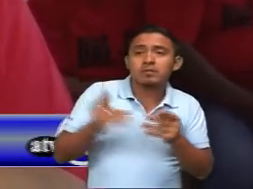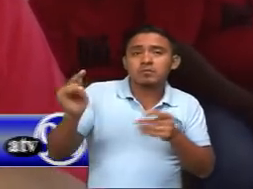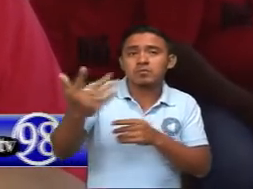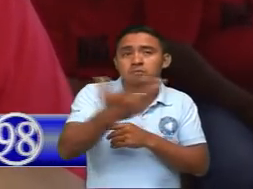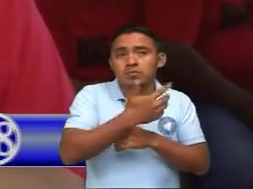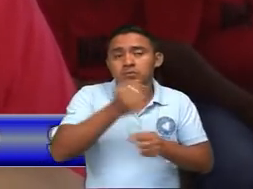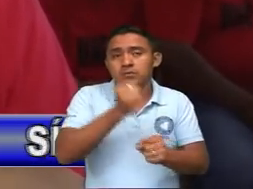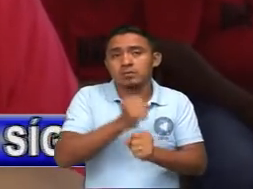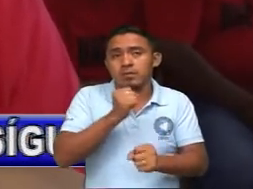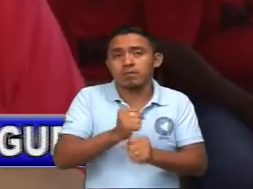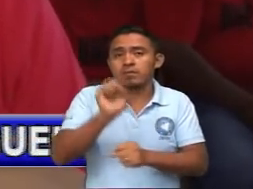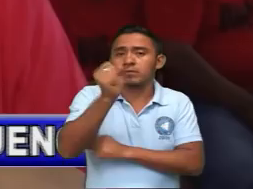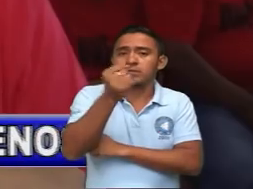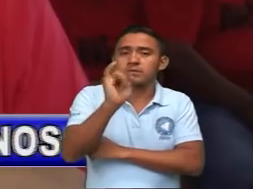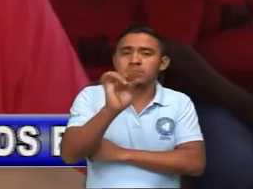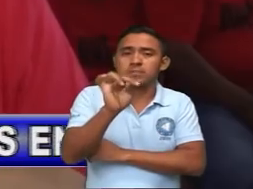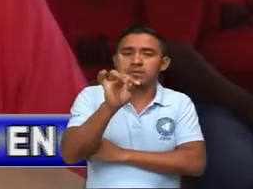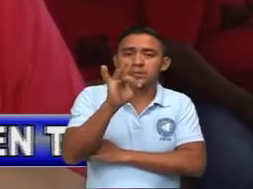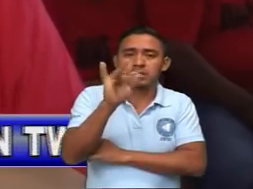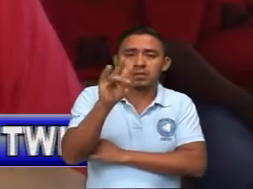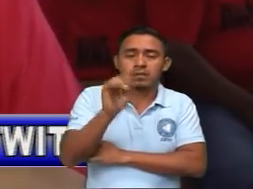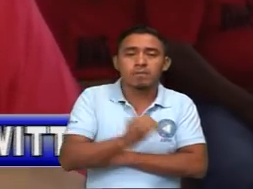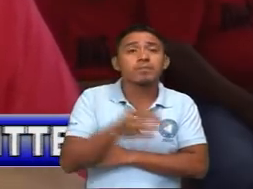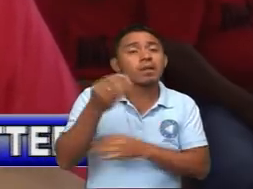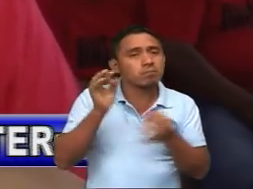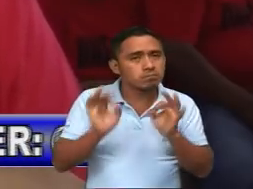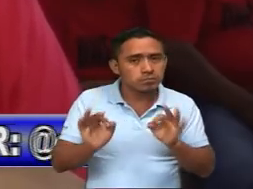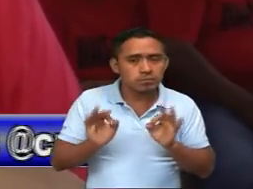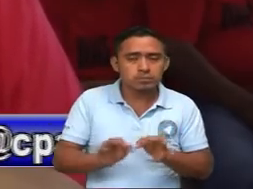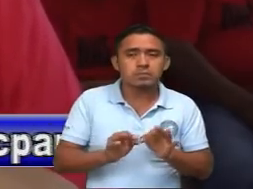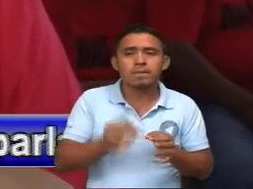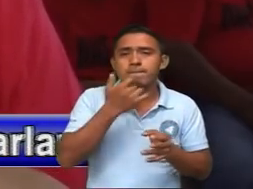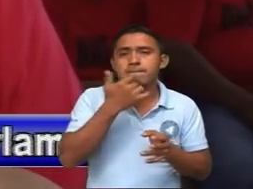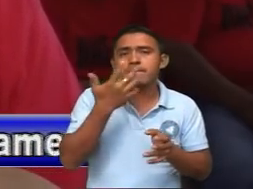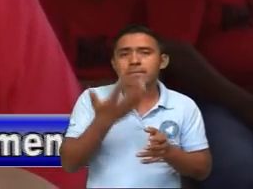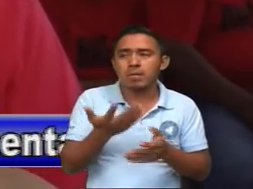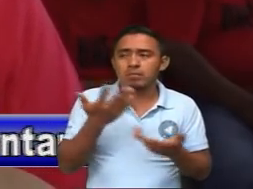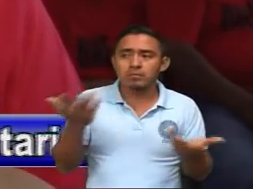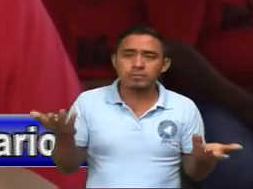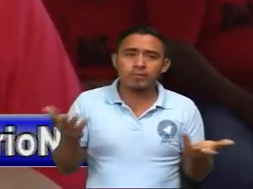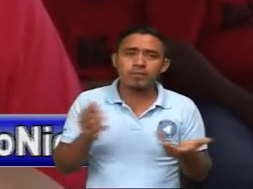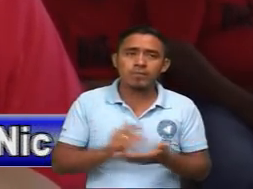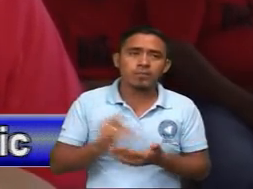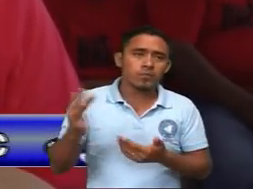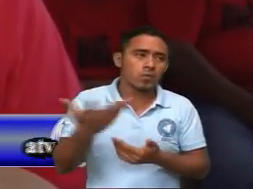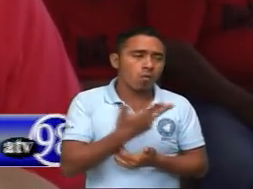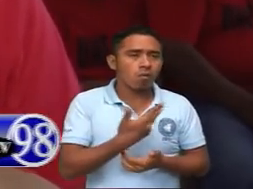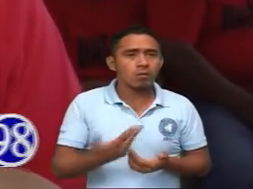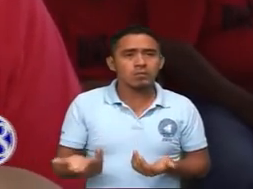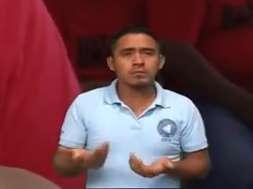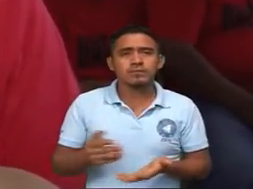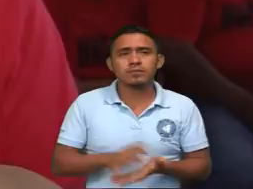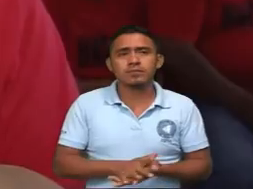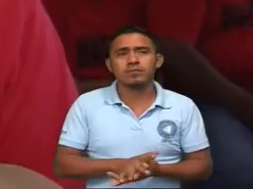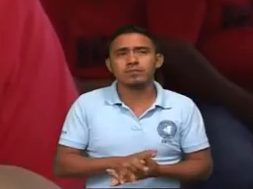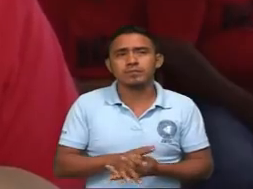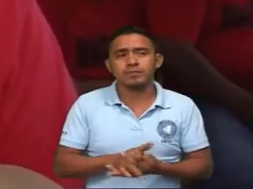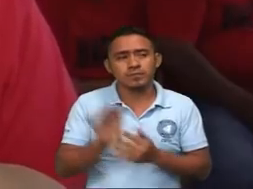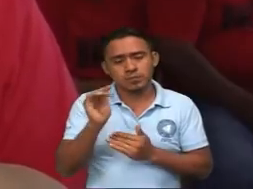el quehacer sindical. Ha sido de mucha importancia porque nosotros hemos estado